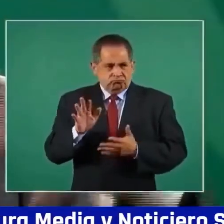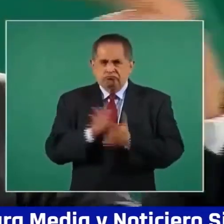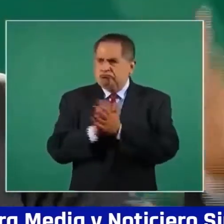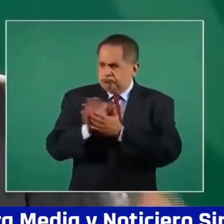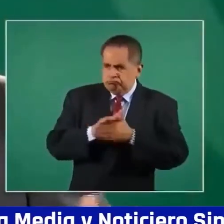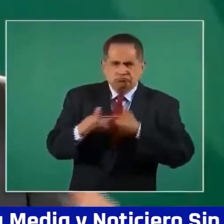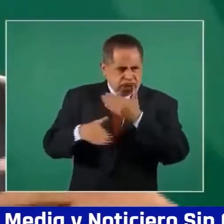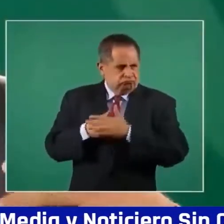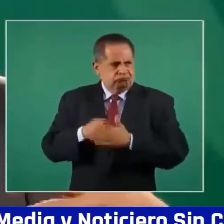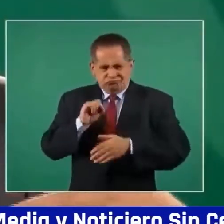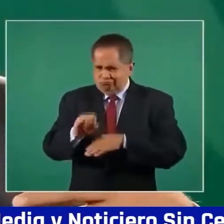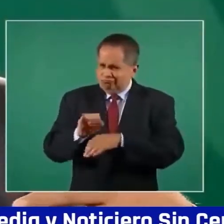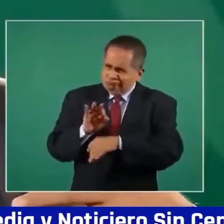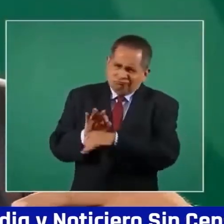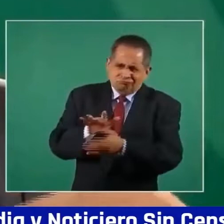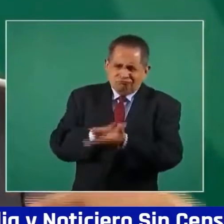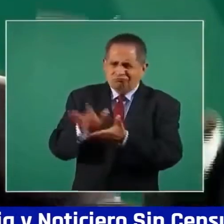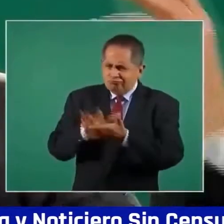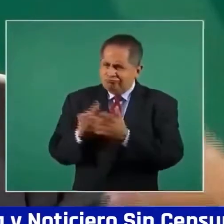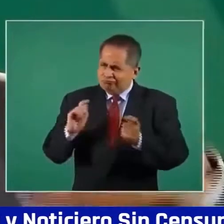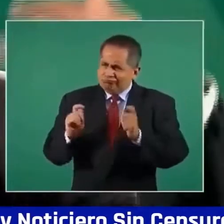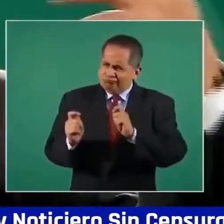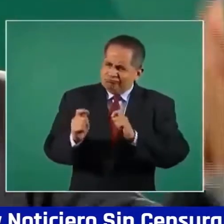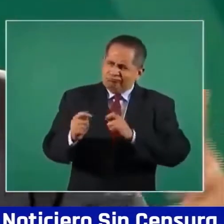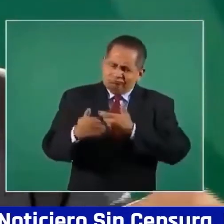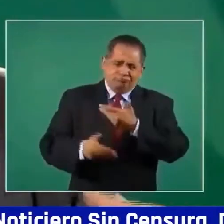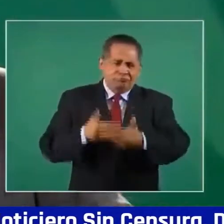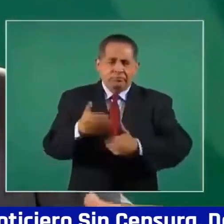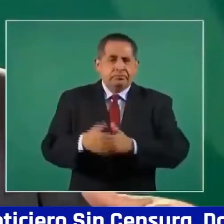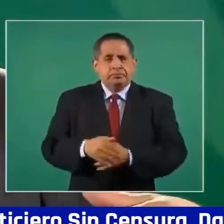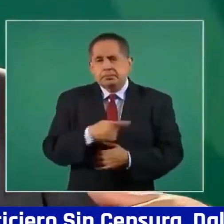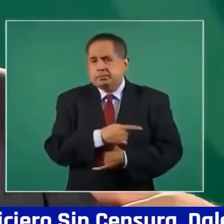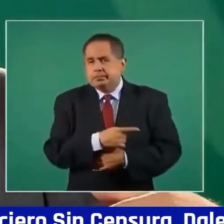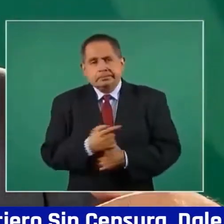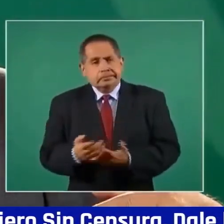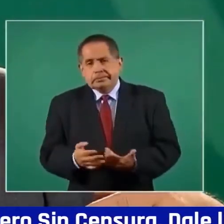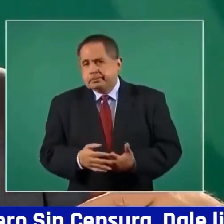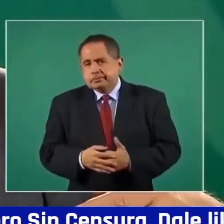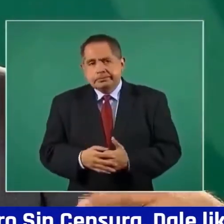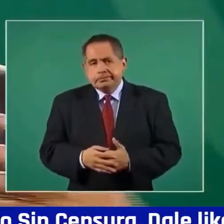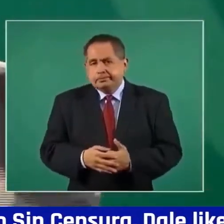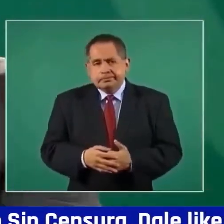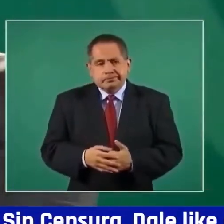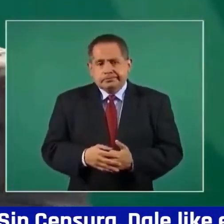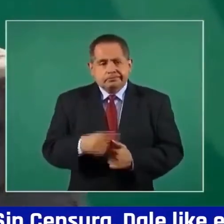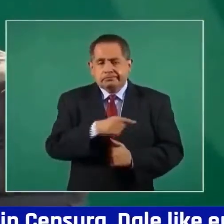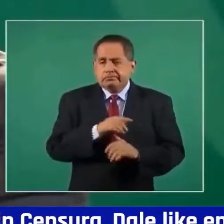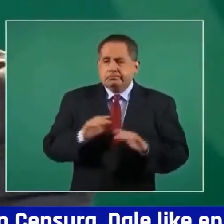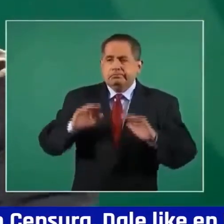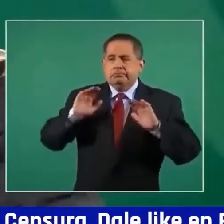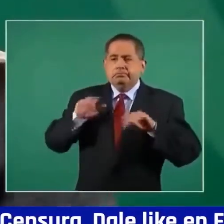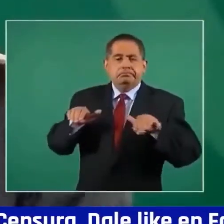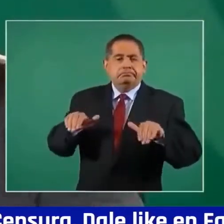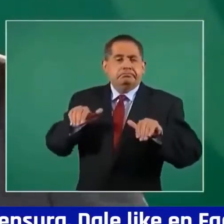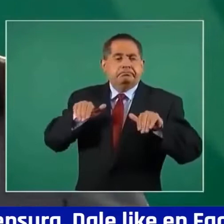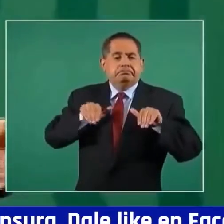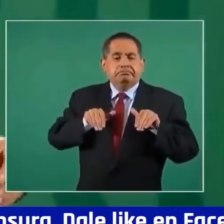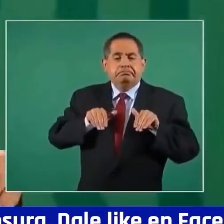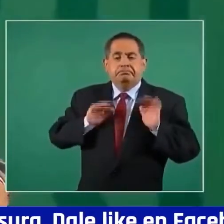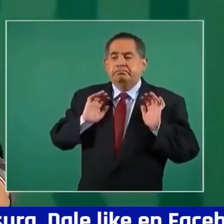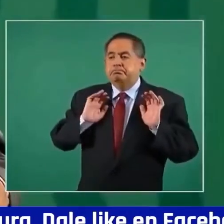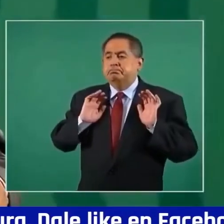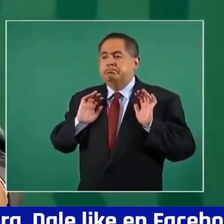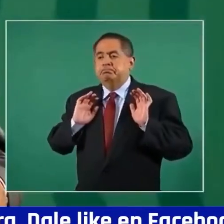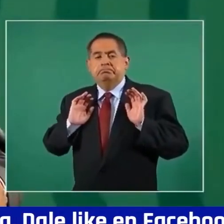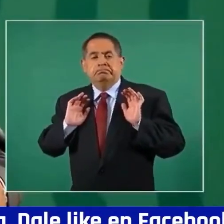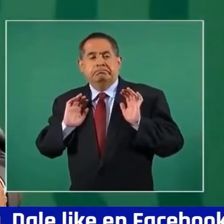a la vanguardia de este proceso de transformación, se quedaron en la